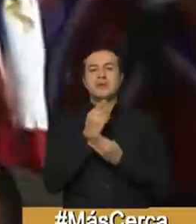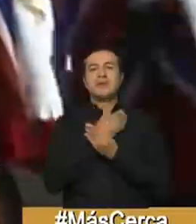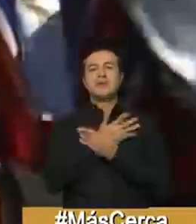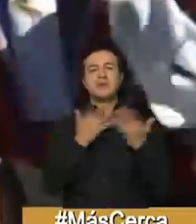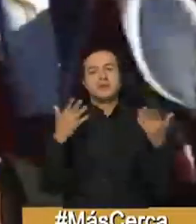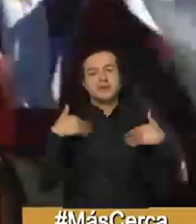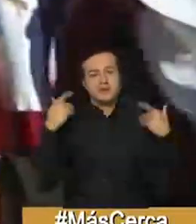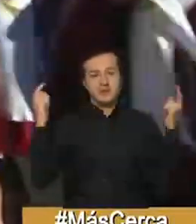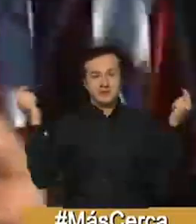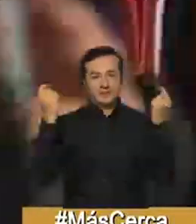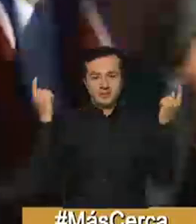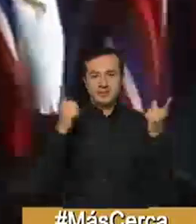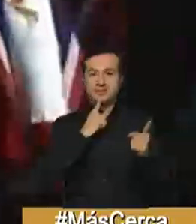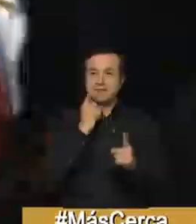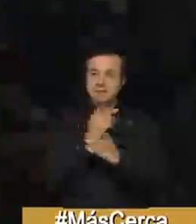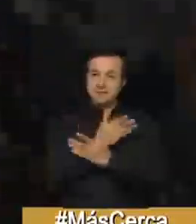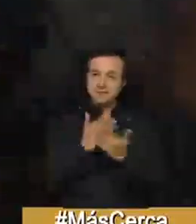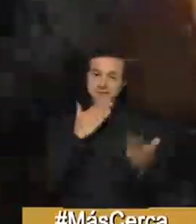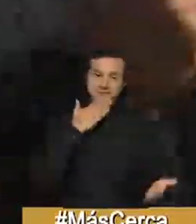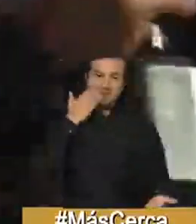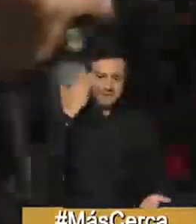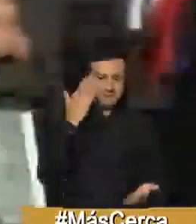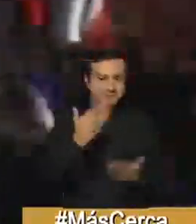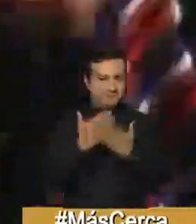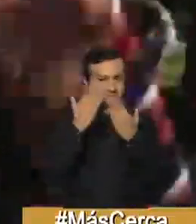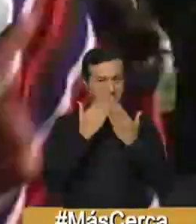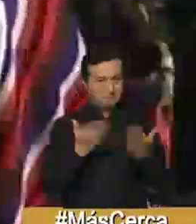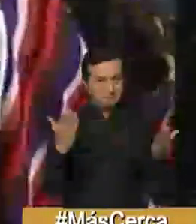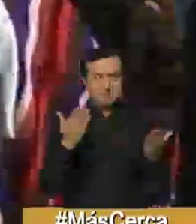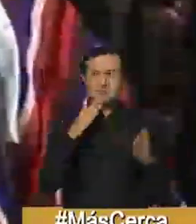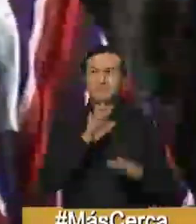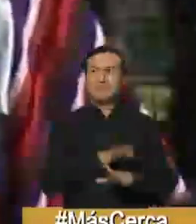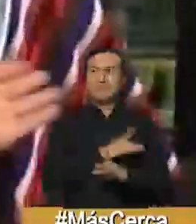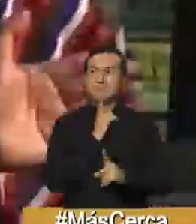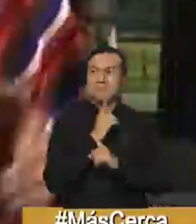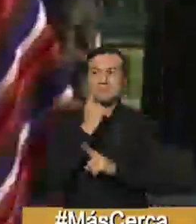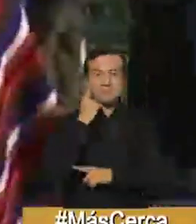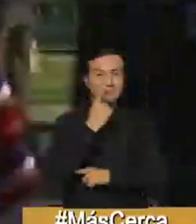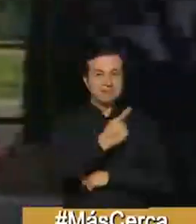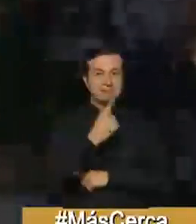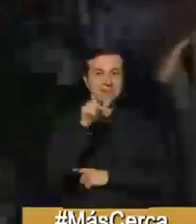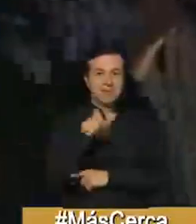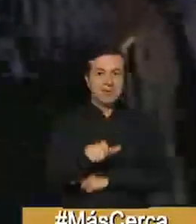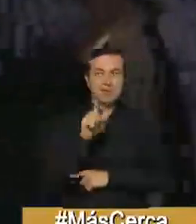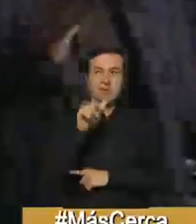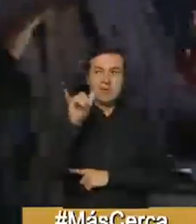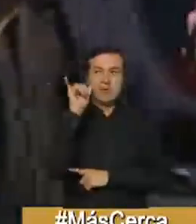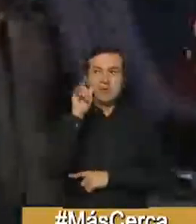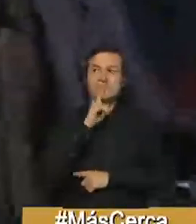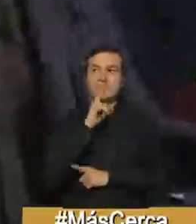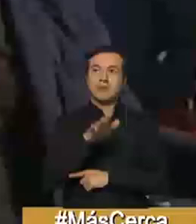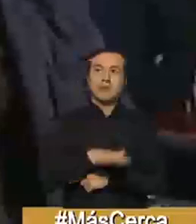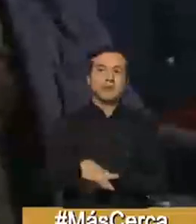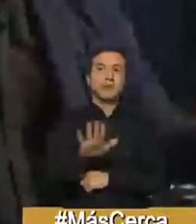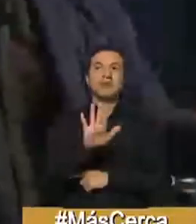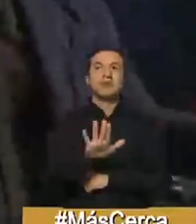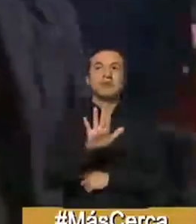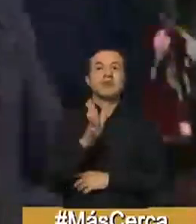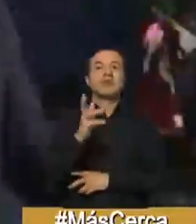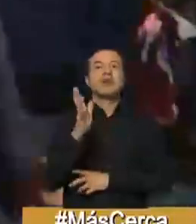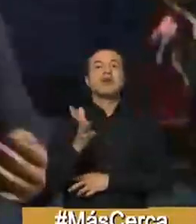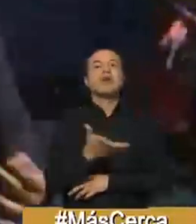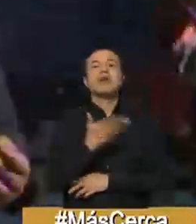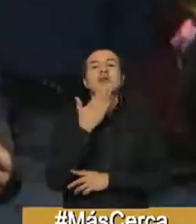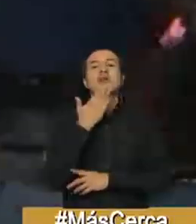nuestras fiestas. Muy bien, gracias. Estamos escuchando un tema compuesto por un sangolquileño que de alguna manera ha tratado